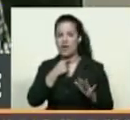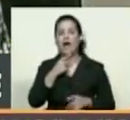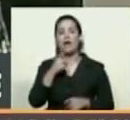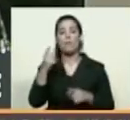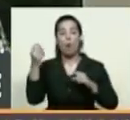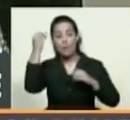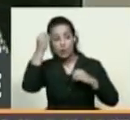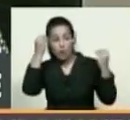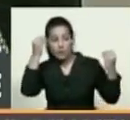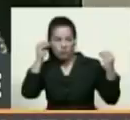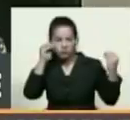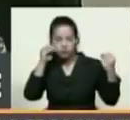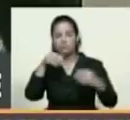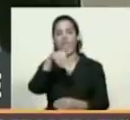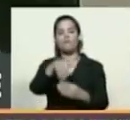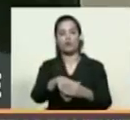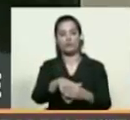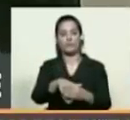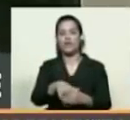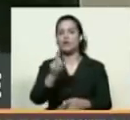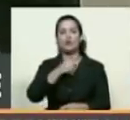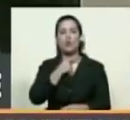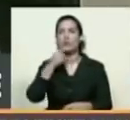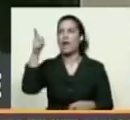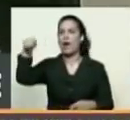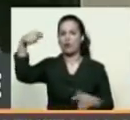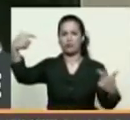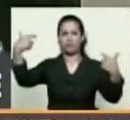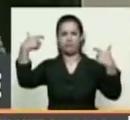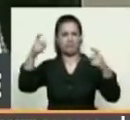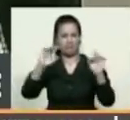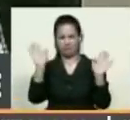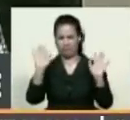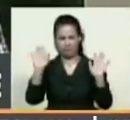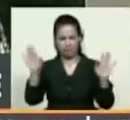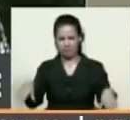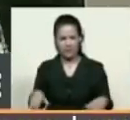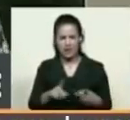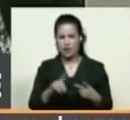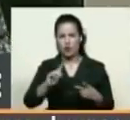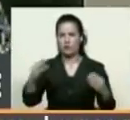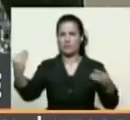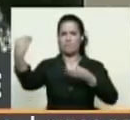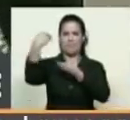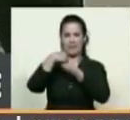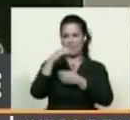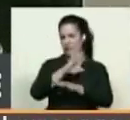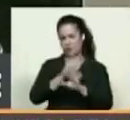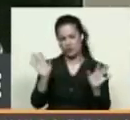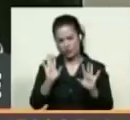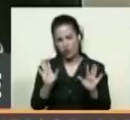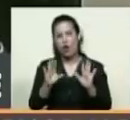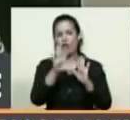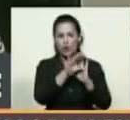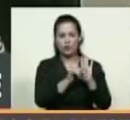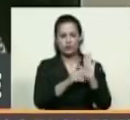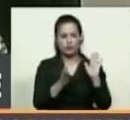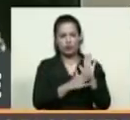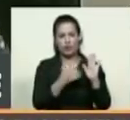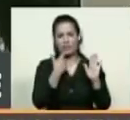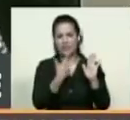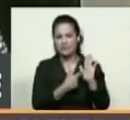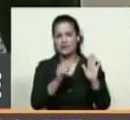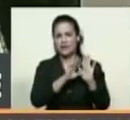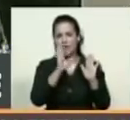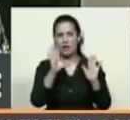necesitamos tutelaje externo, que no necesitamos ningún tipo de interferencia, que no necesitamos, porque así está contemplado nuestra Constitución,